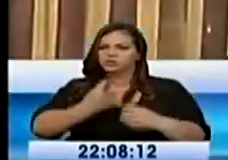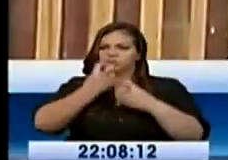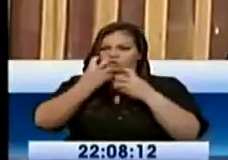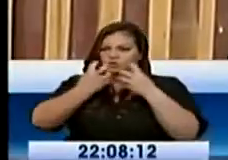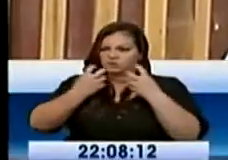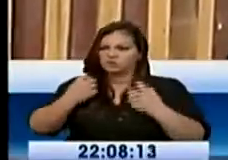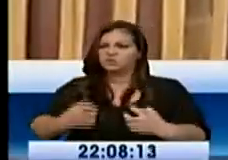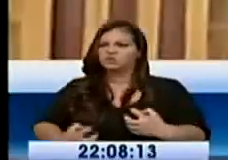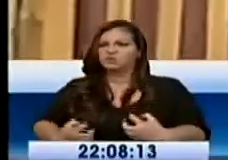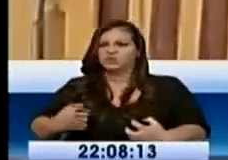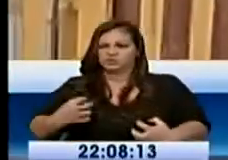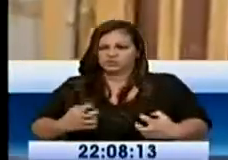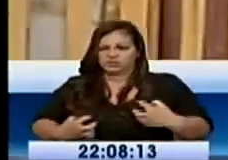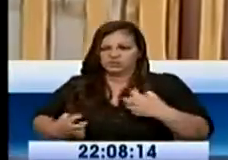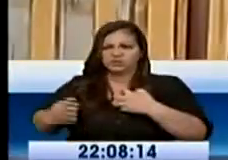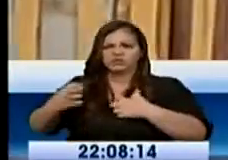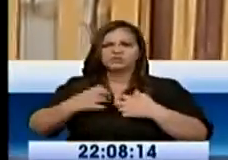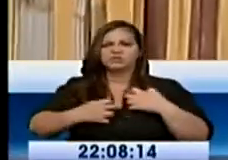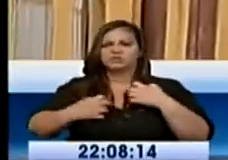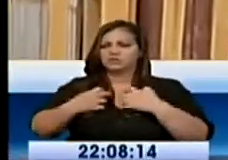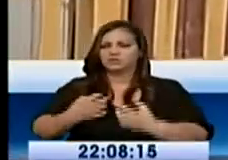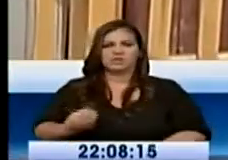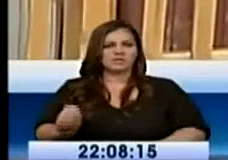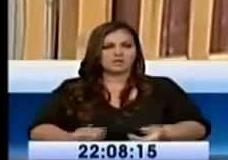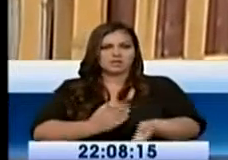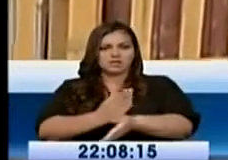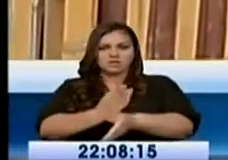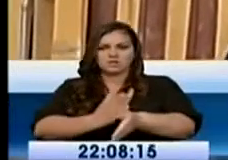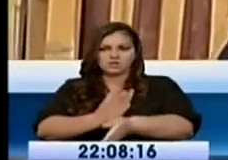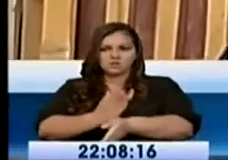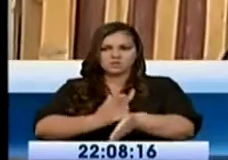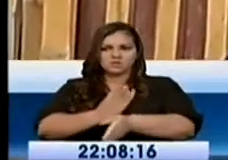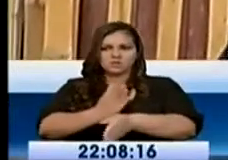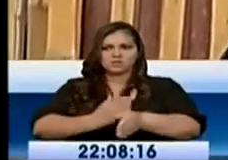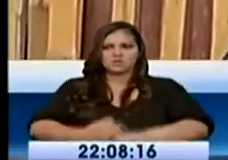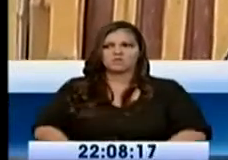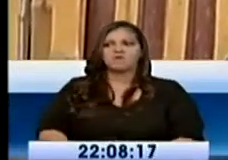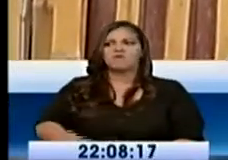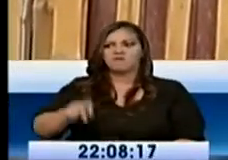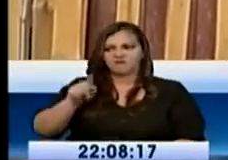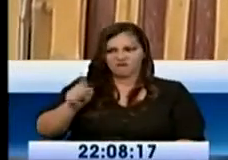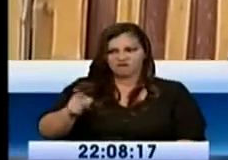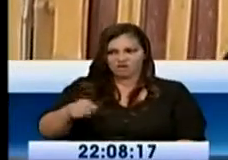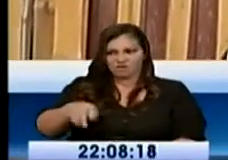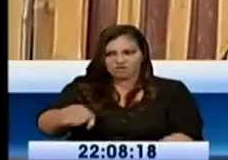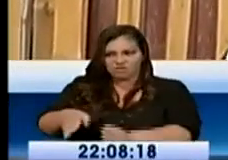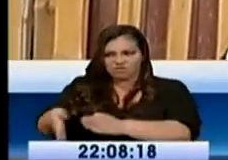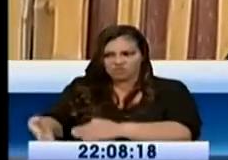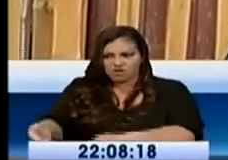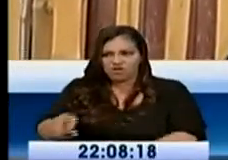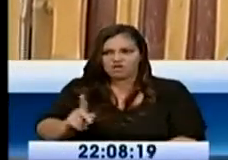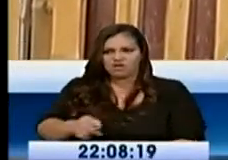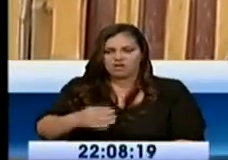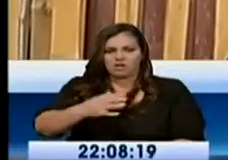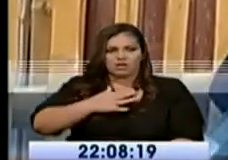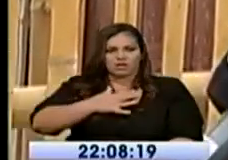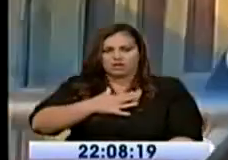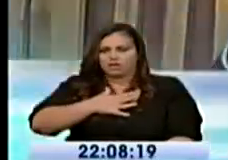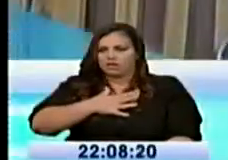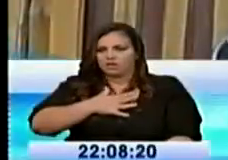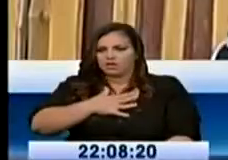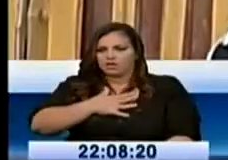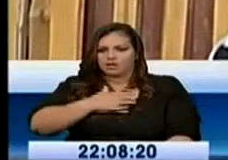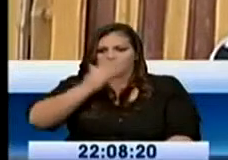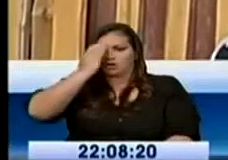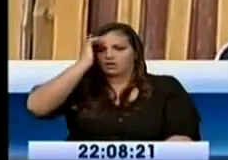quedó, como ve la chica que está ahí parada, se quedó viendo, pensaba que ella ya estaba muerta. Entonces de ver eso, ya